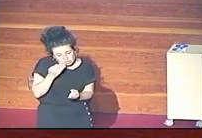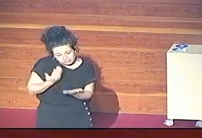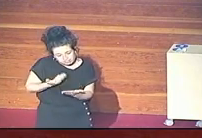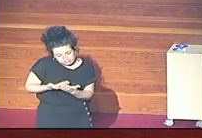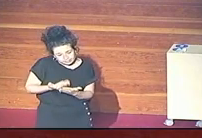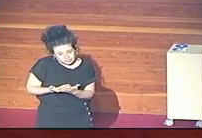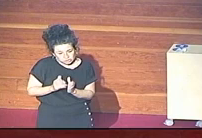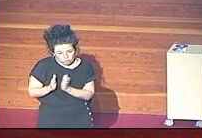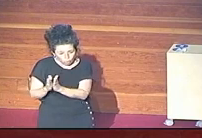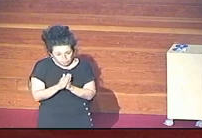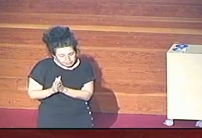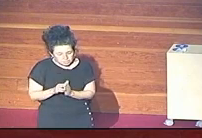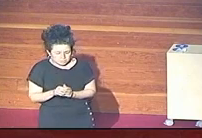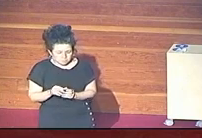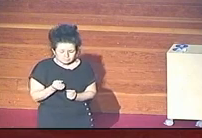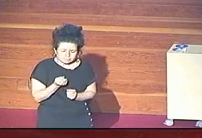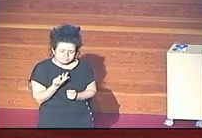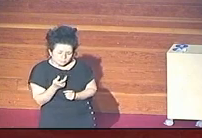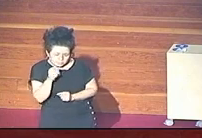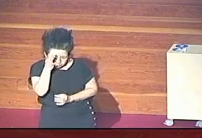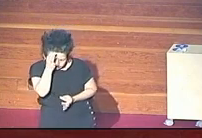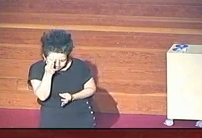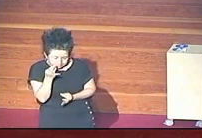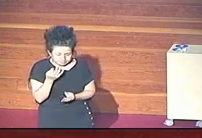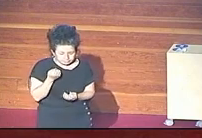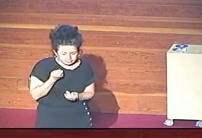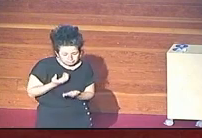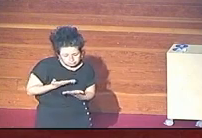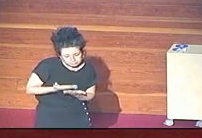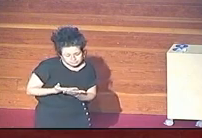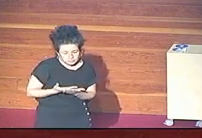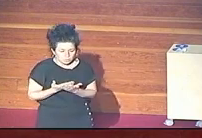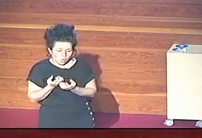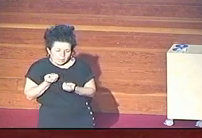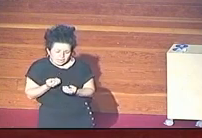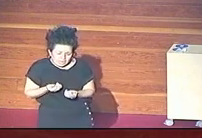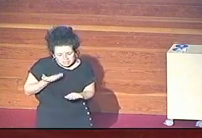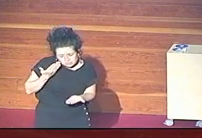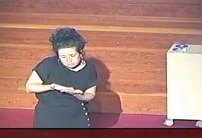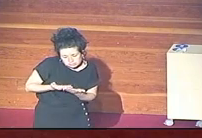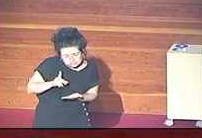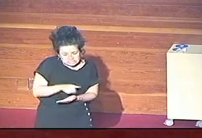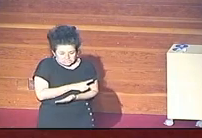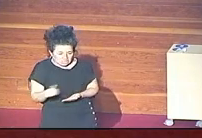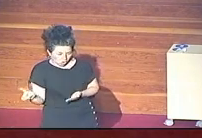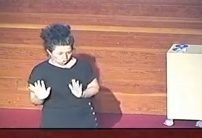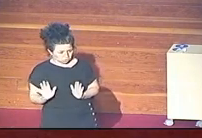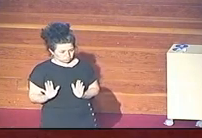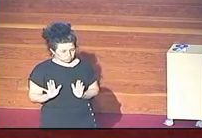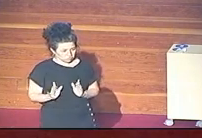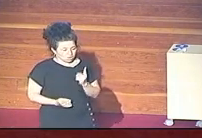verificar esas cifras a verifica esas declaraciones a verificar qué lo que sale por la boca de